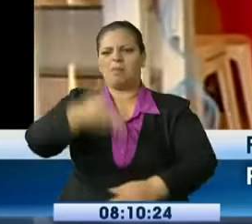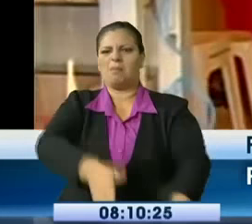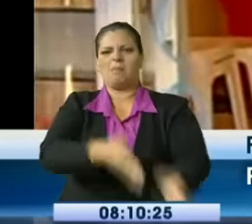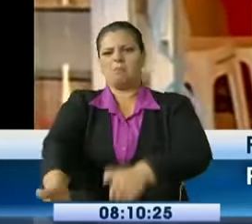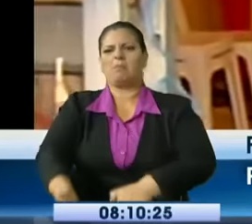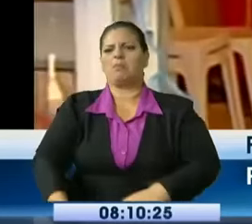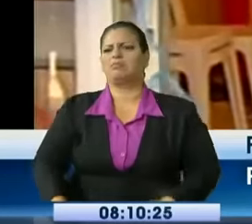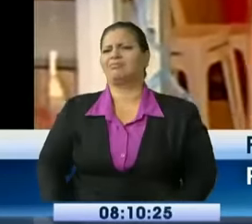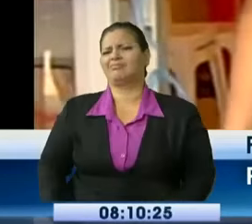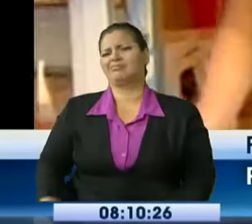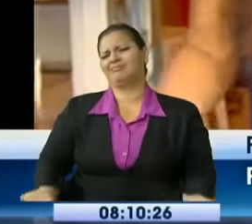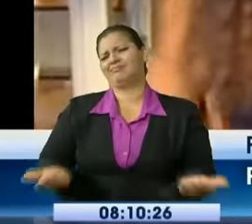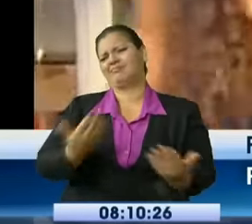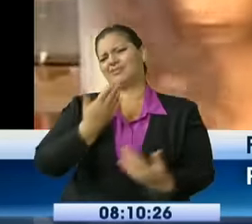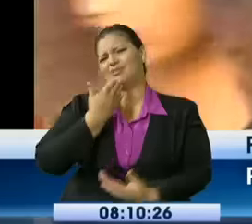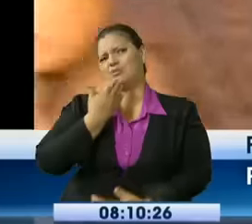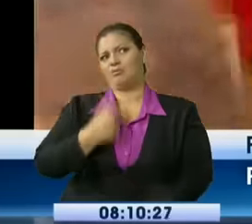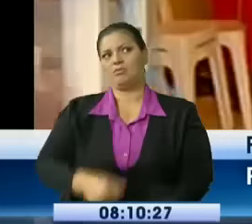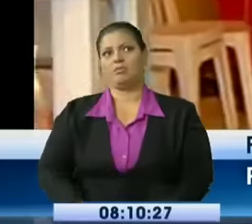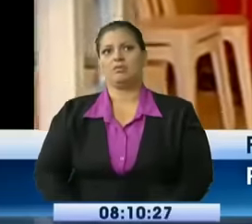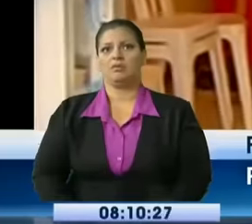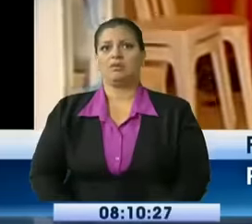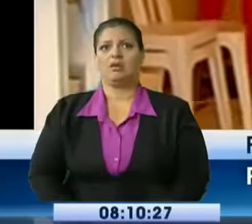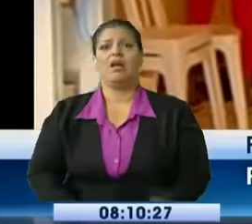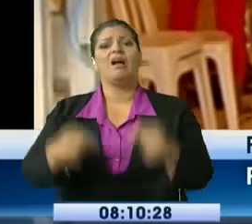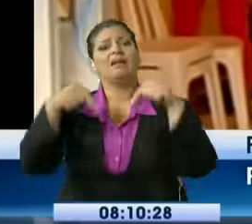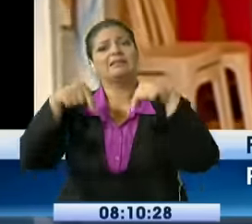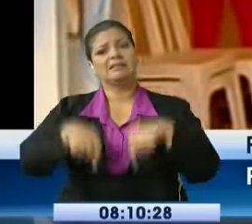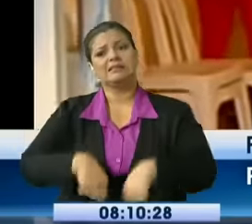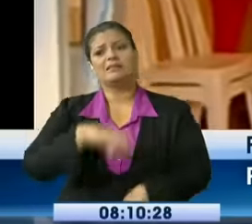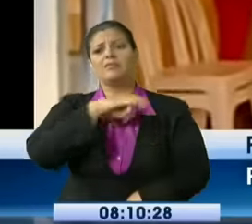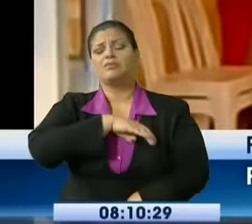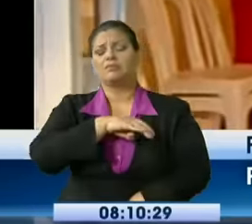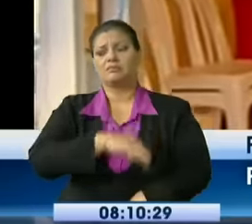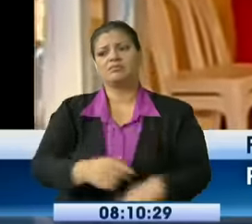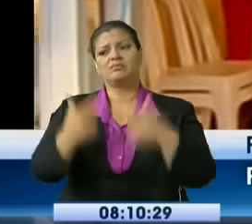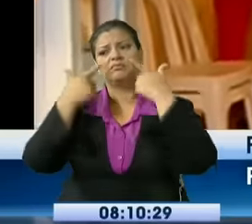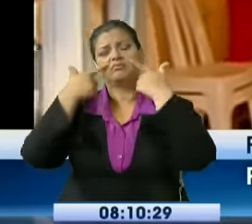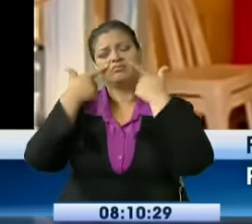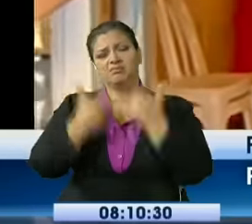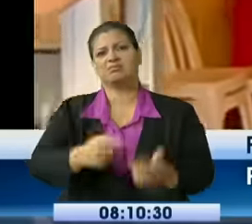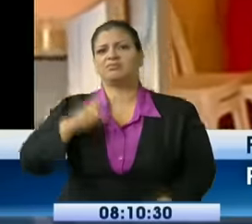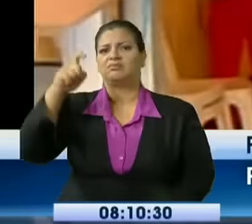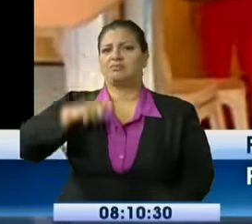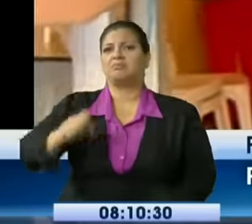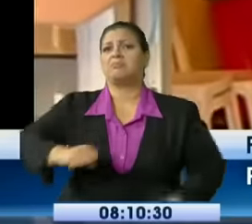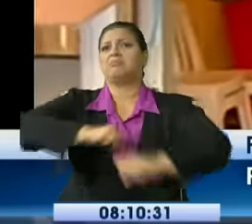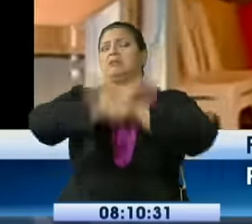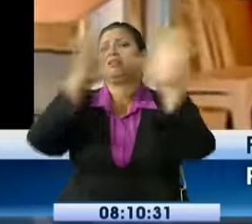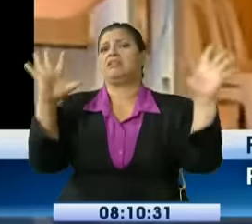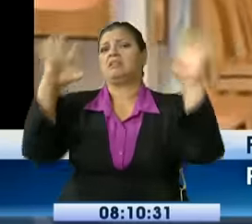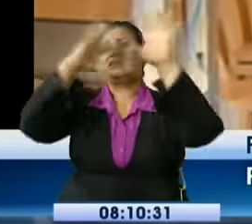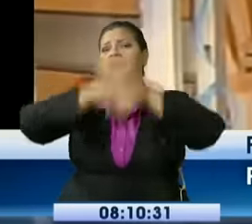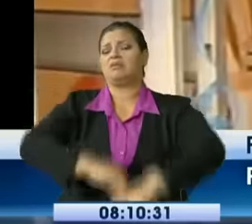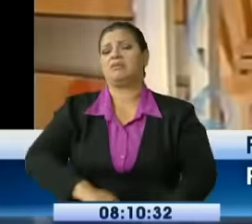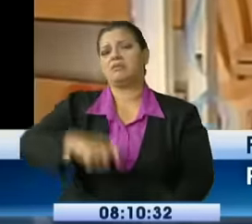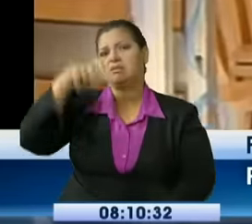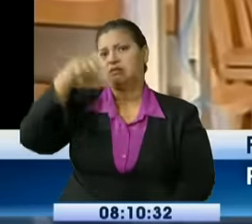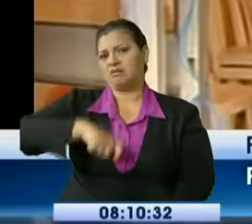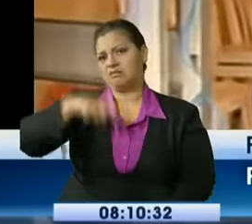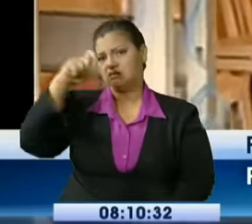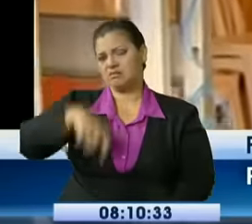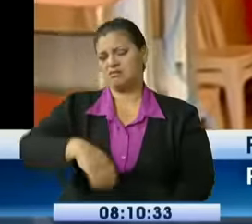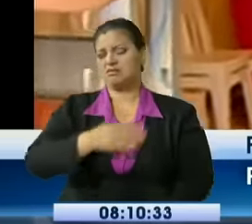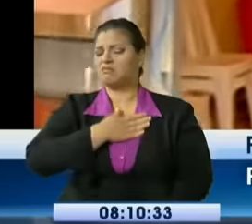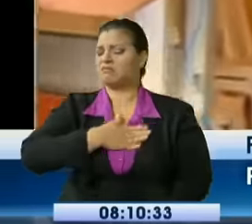en el caso de, por ejemplo, que aquí nosotros necesitamos bastante vigilancia policial de noche, de día. De noche y de día, porque aquí estamos un poquito desamparados